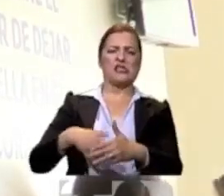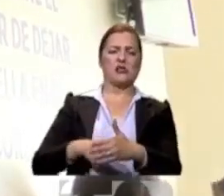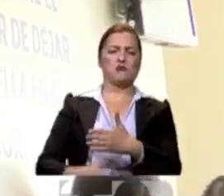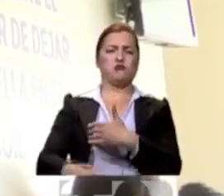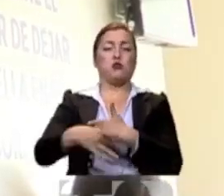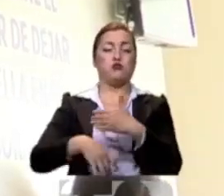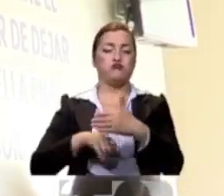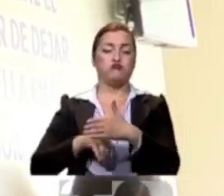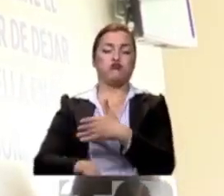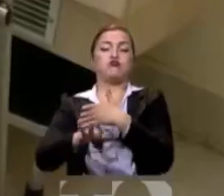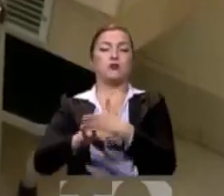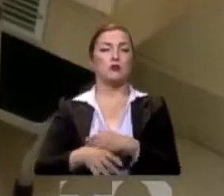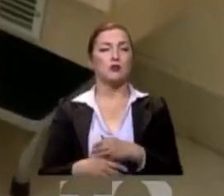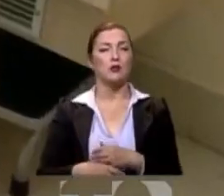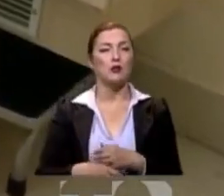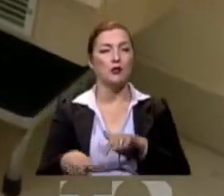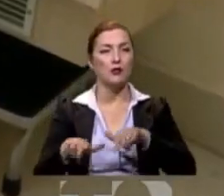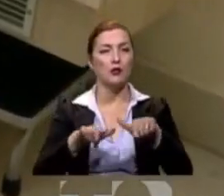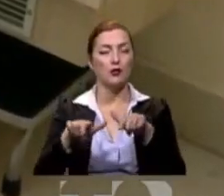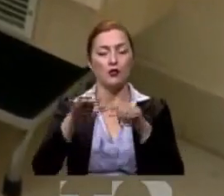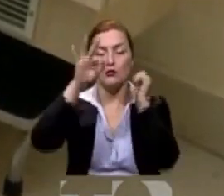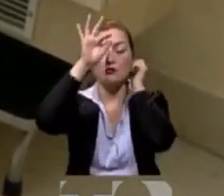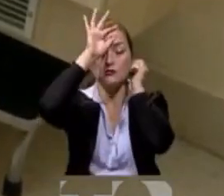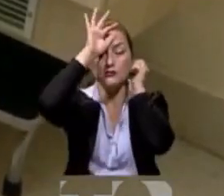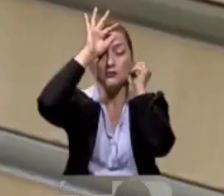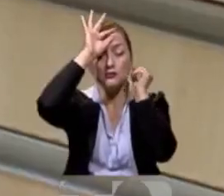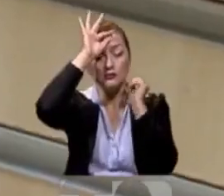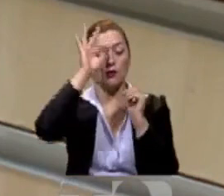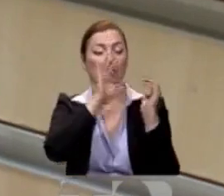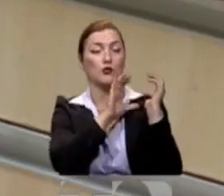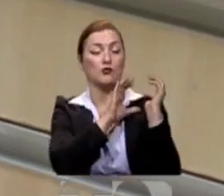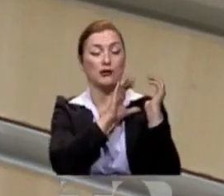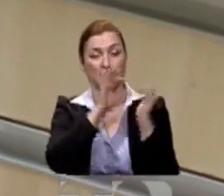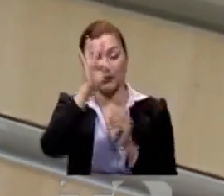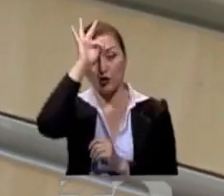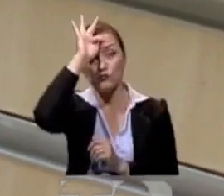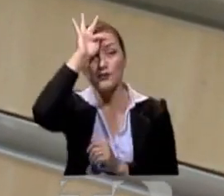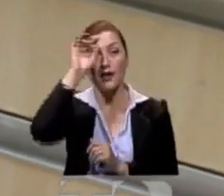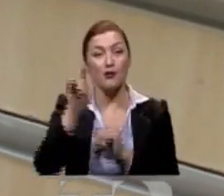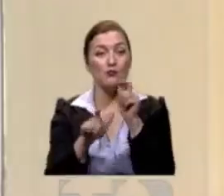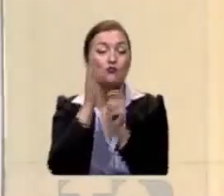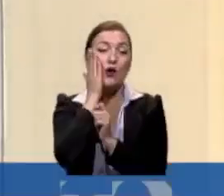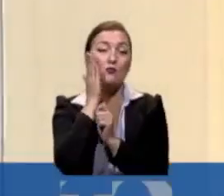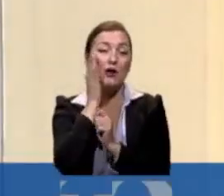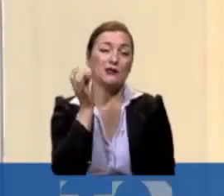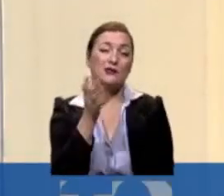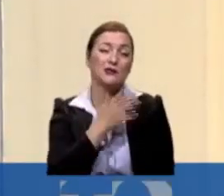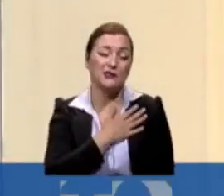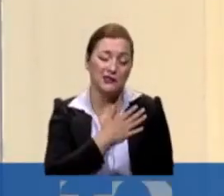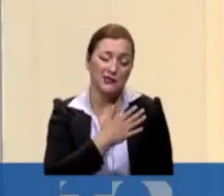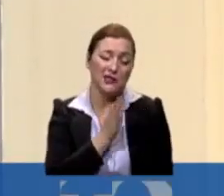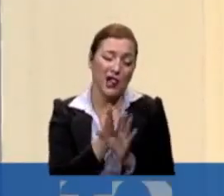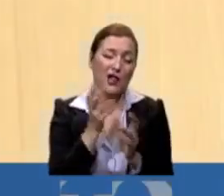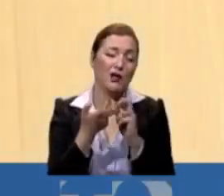Este es uno de los espacios que el Hospital San Francisco de Líes ha destinado para las madres que atraviesan un proceso de duelo perinatal. Un cuarto decorado